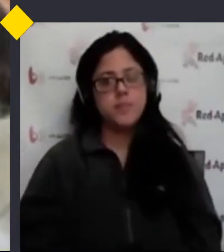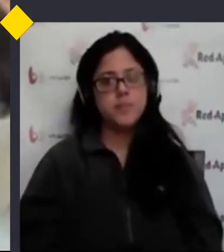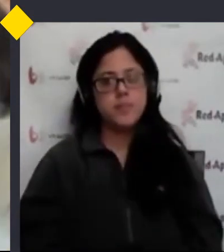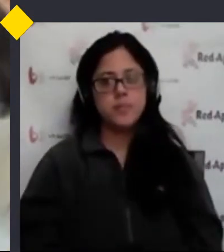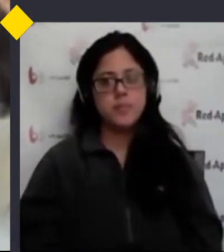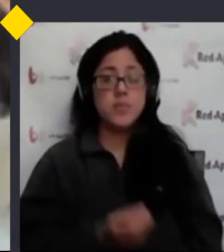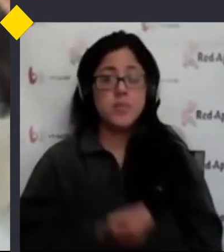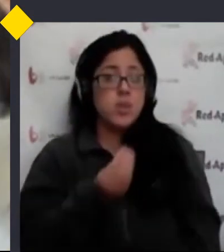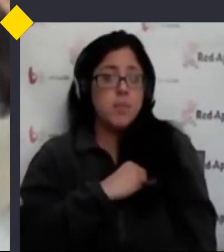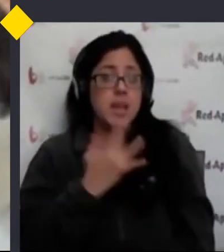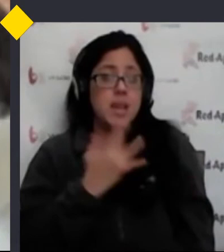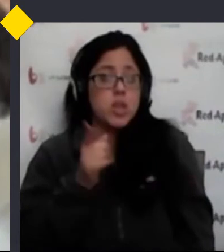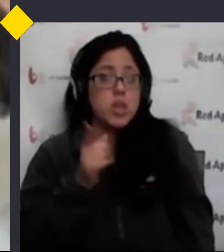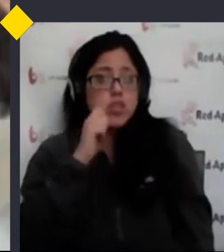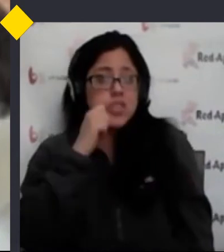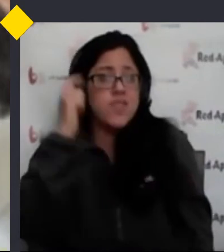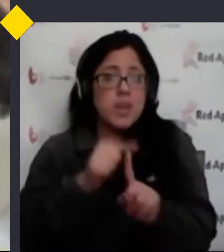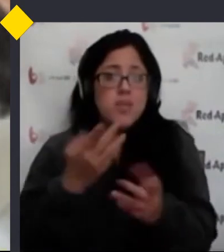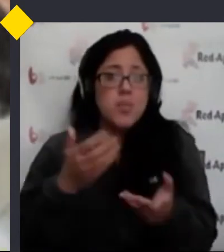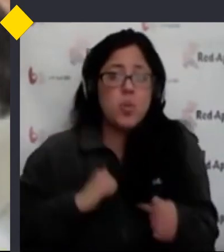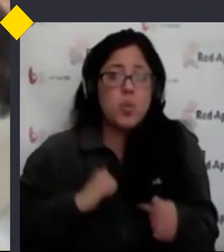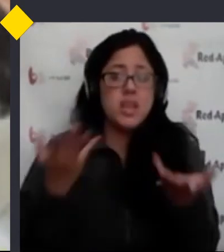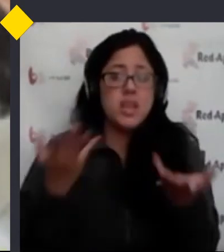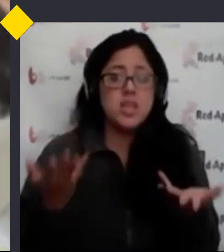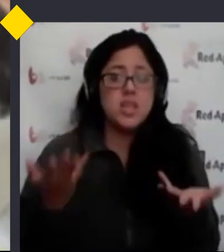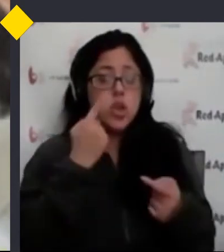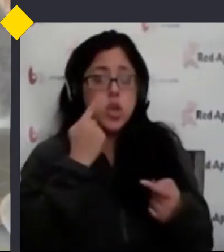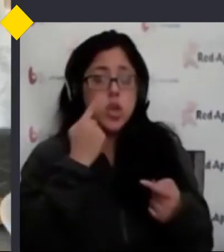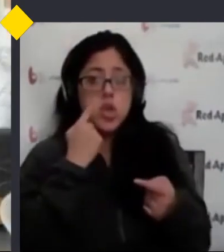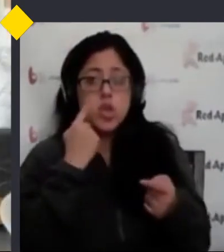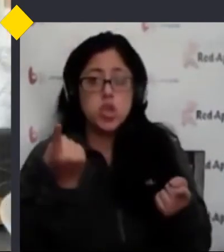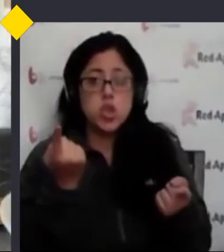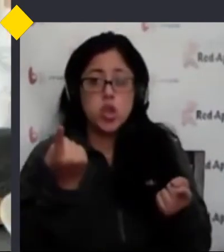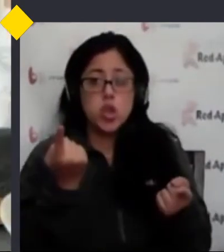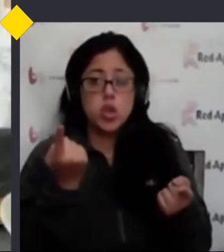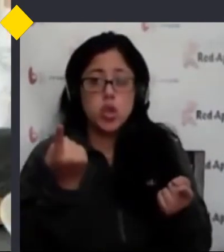lo que buscaba, ¿cierto? Era el propósito de la propósito de la.